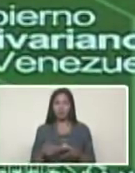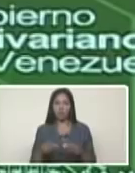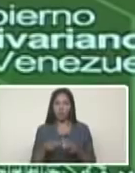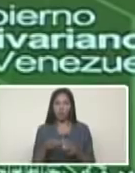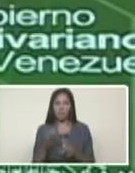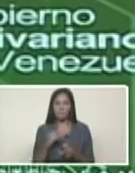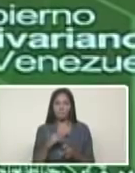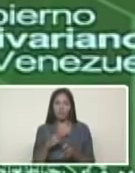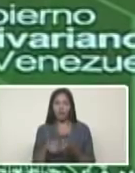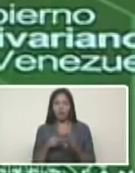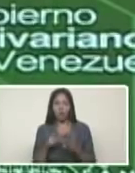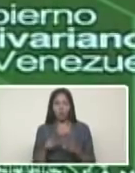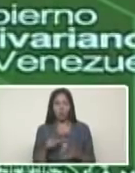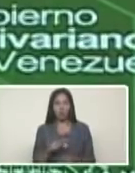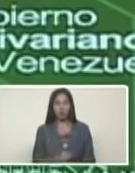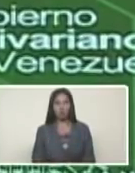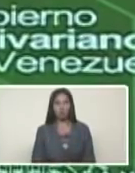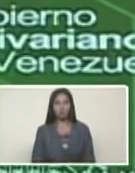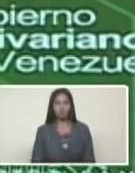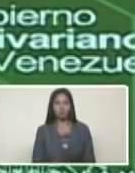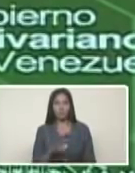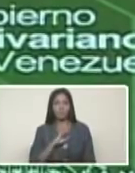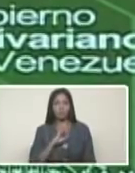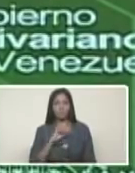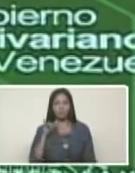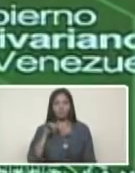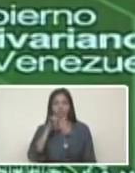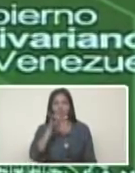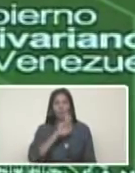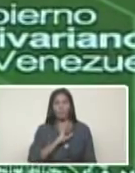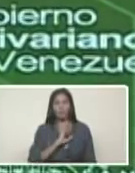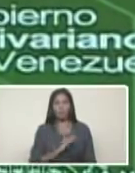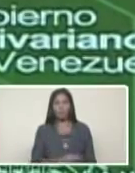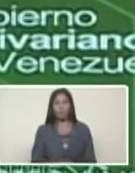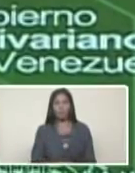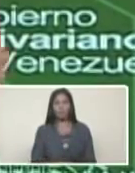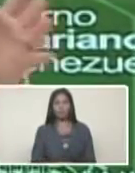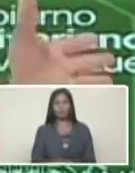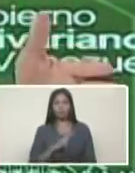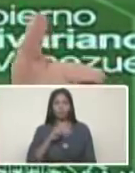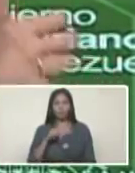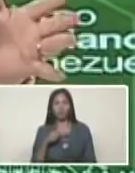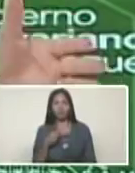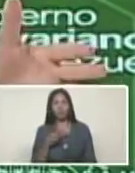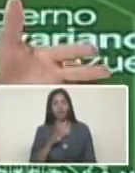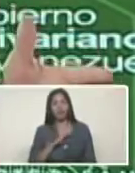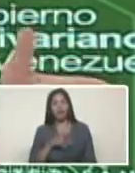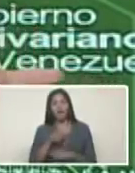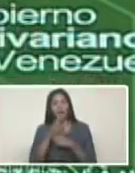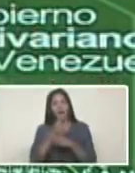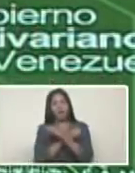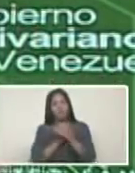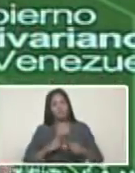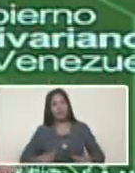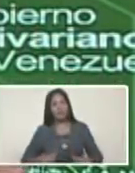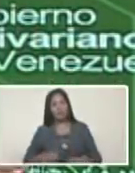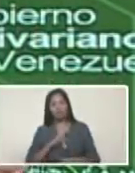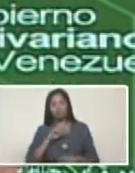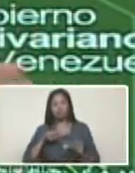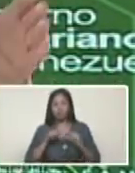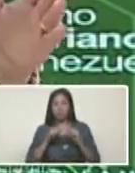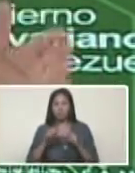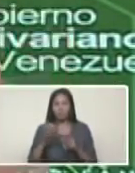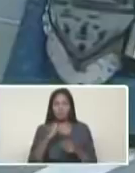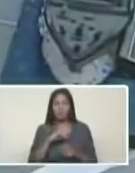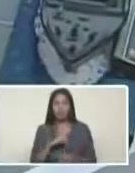de metalmecánica que necesita nuestra aviación militar bolivariana, que necesita nuestra armada. En ese sentido es que queremos avanzar en